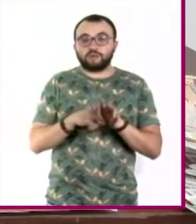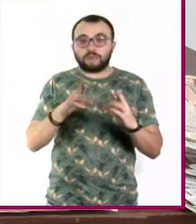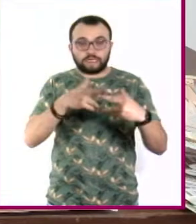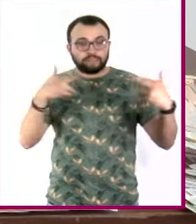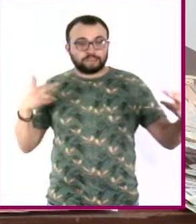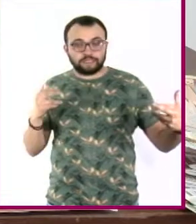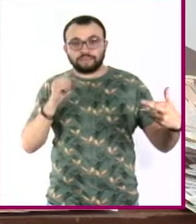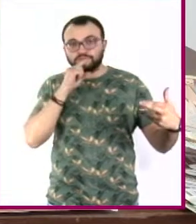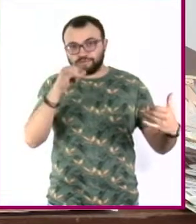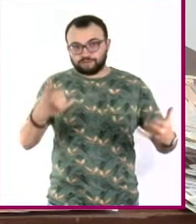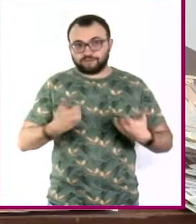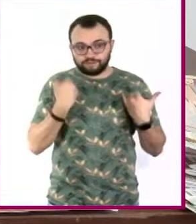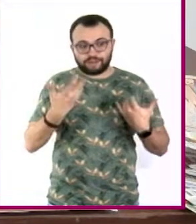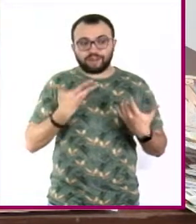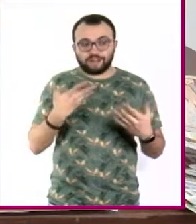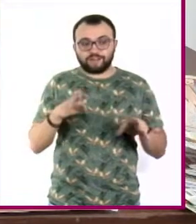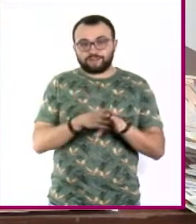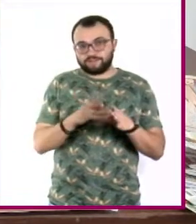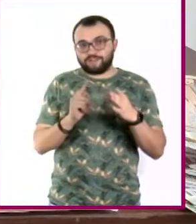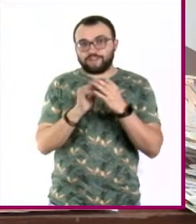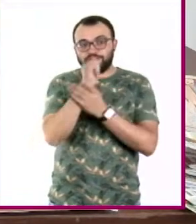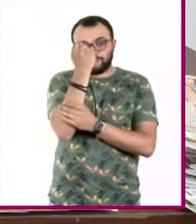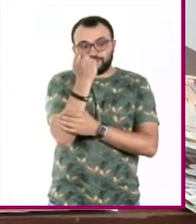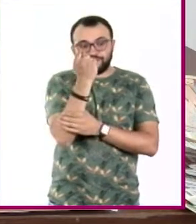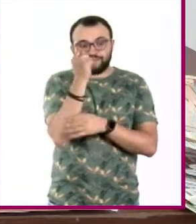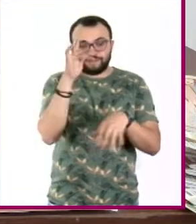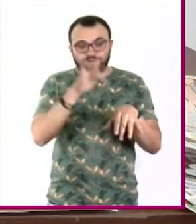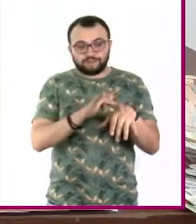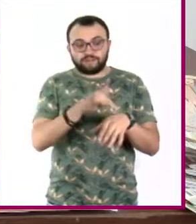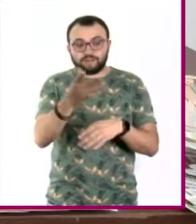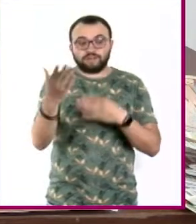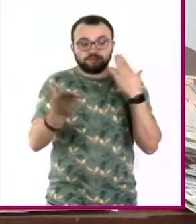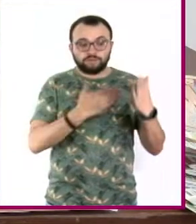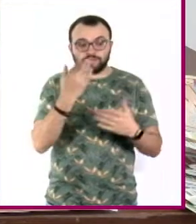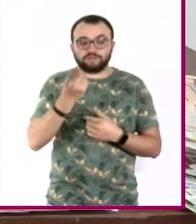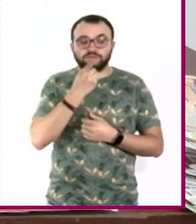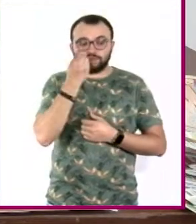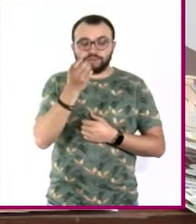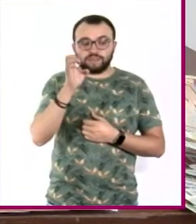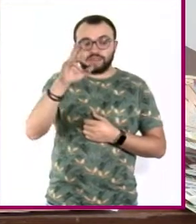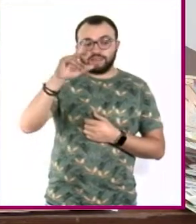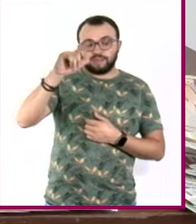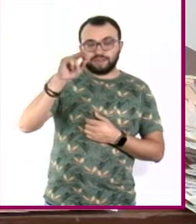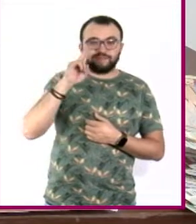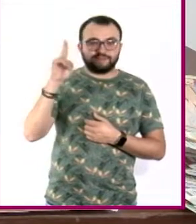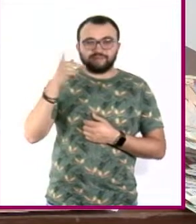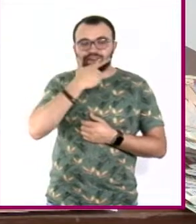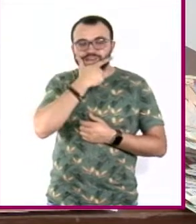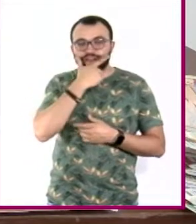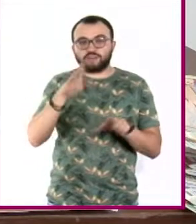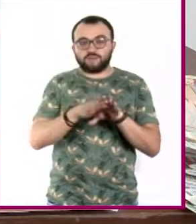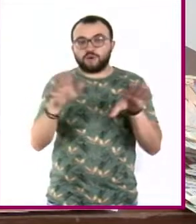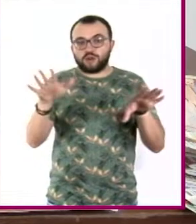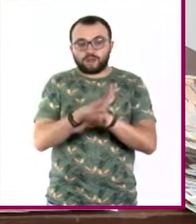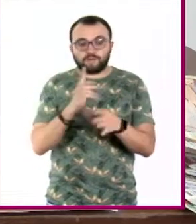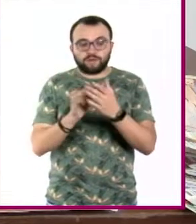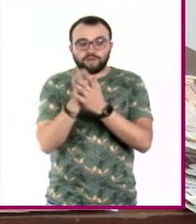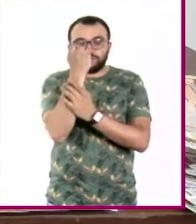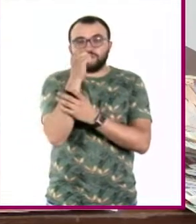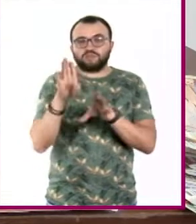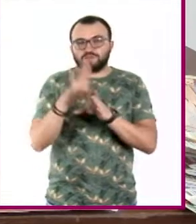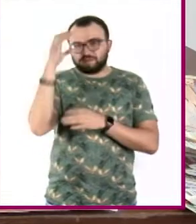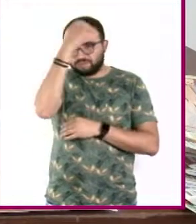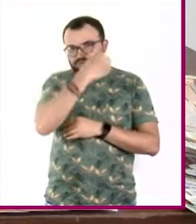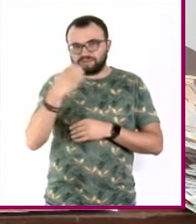de los jóvenes, mantienen con la tecnología. Según el estudio, la juventud como early adopter del cambio tecnológico. Un análisis de los